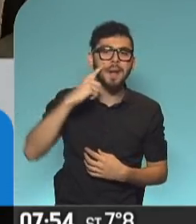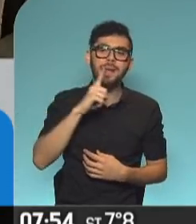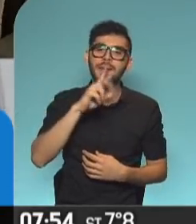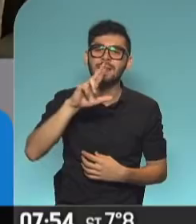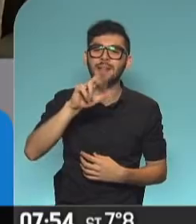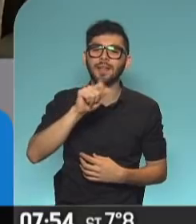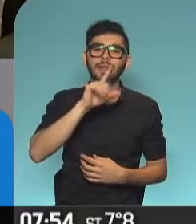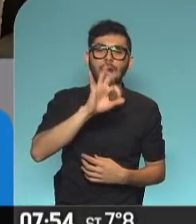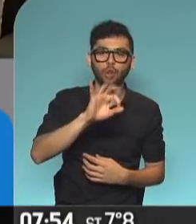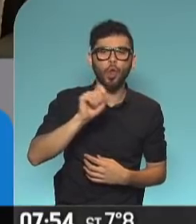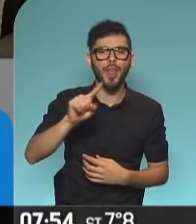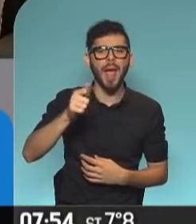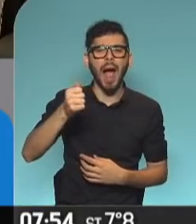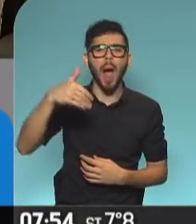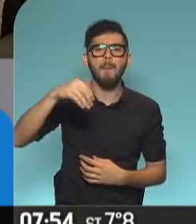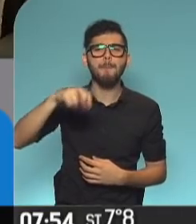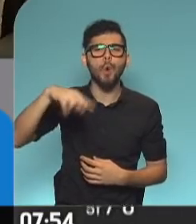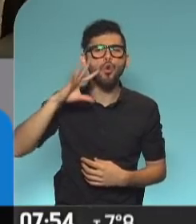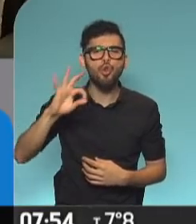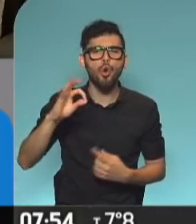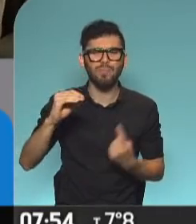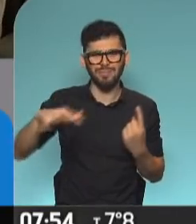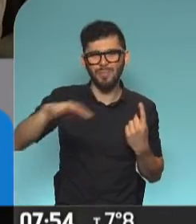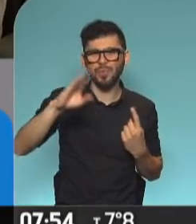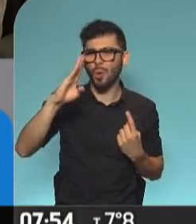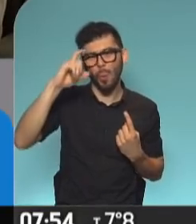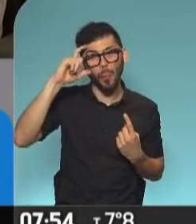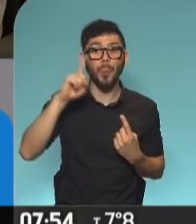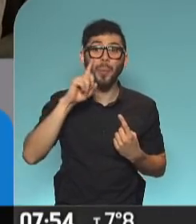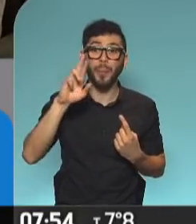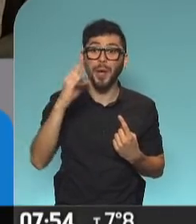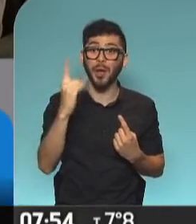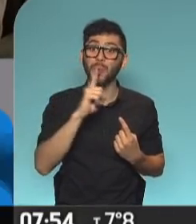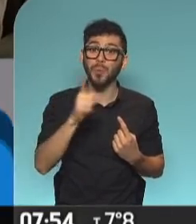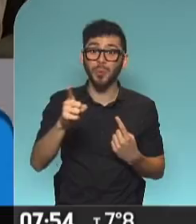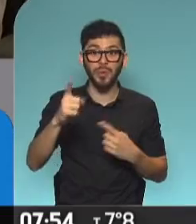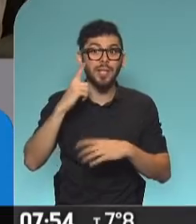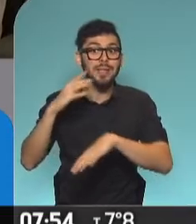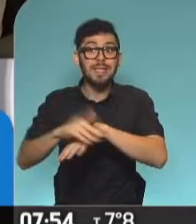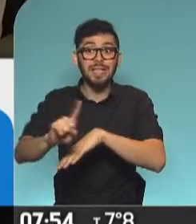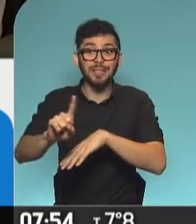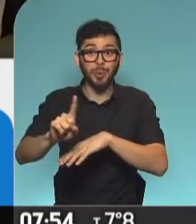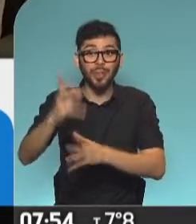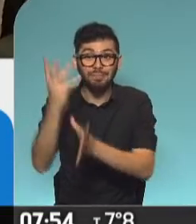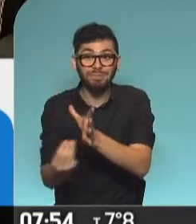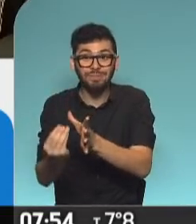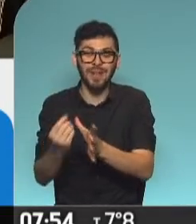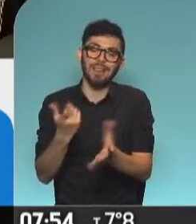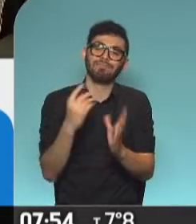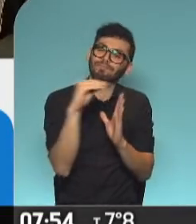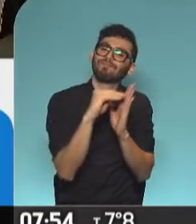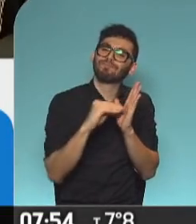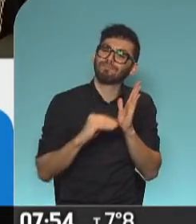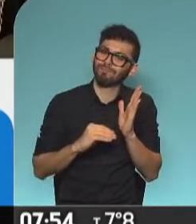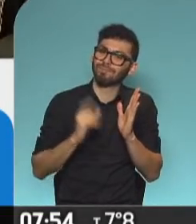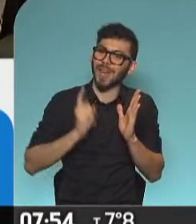hecho ocurrido en Beirut, por una manipulación muy irresponsable de ese material. Todas esas personas afectadas a esa industria, el nitrato de